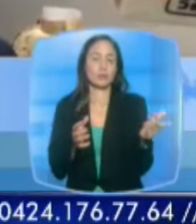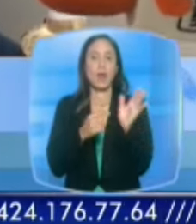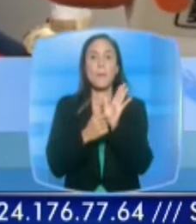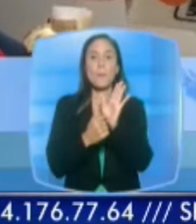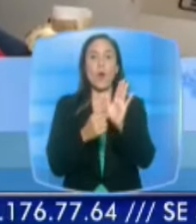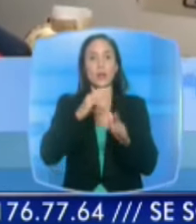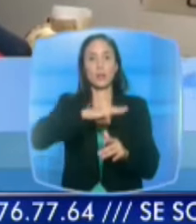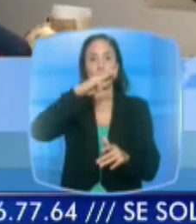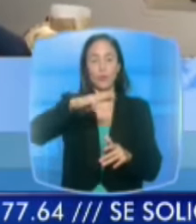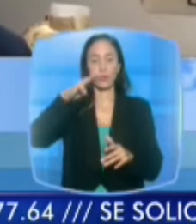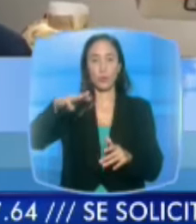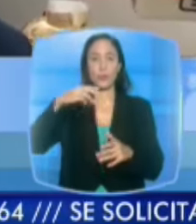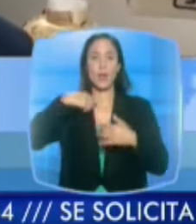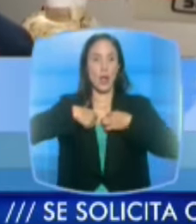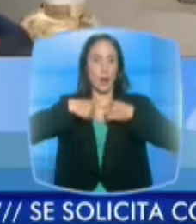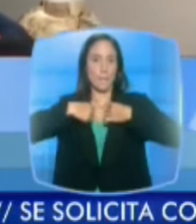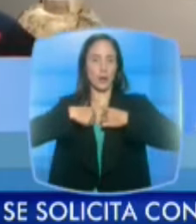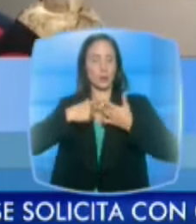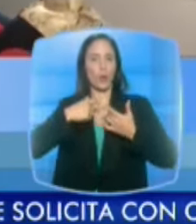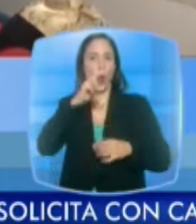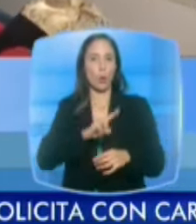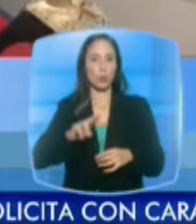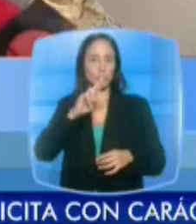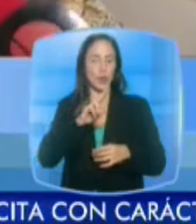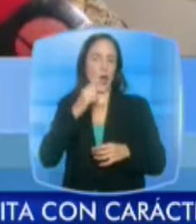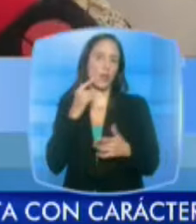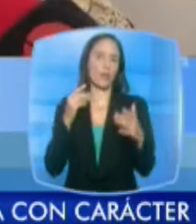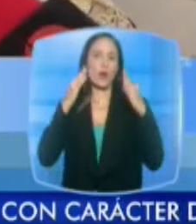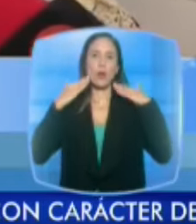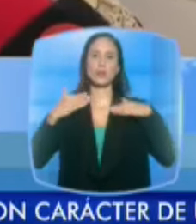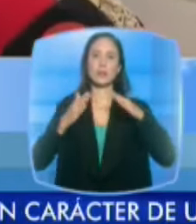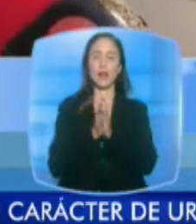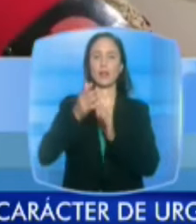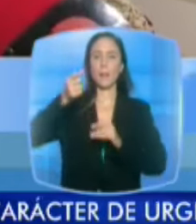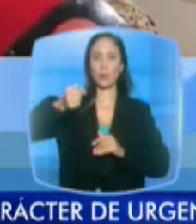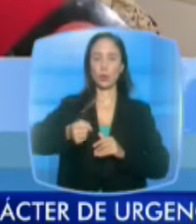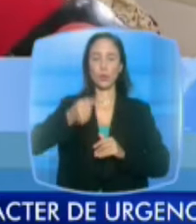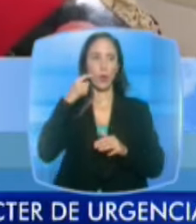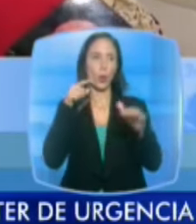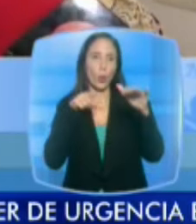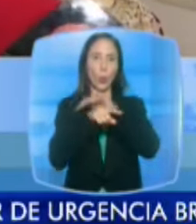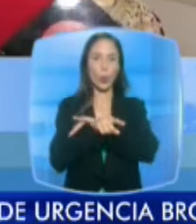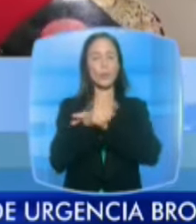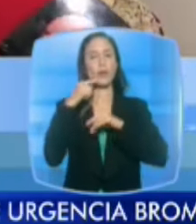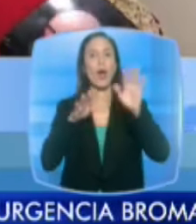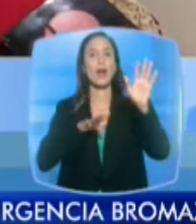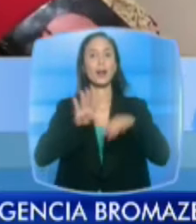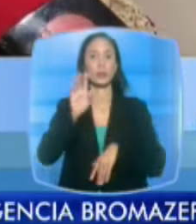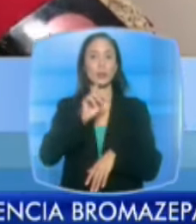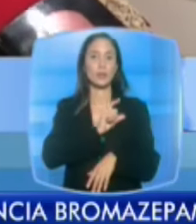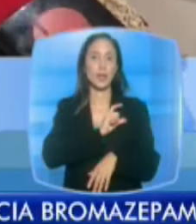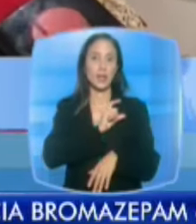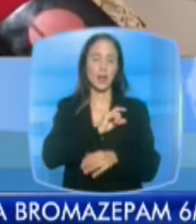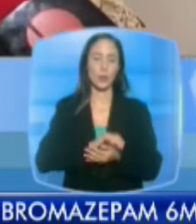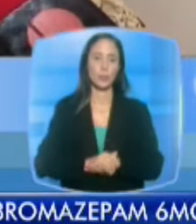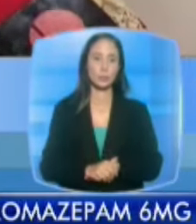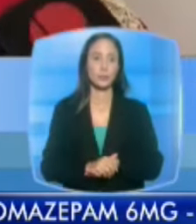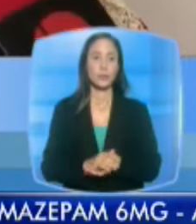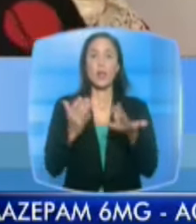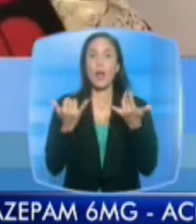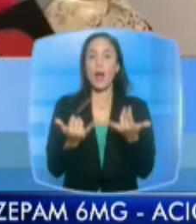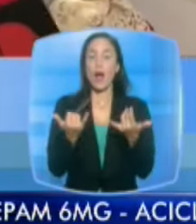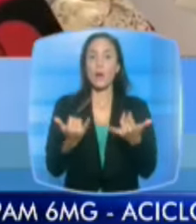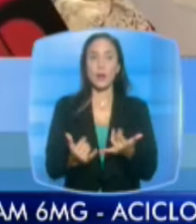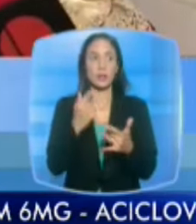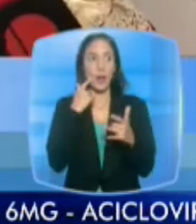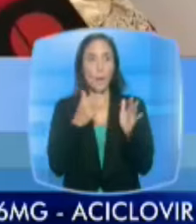principalmente en los vestidos que nuestra madre, la Divina Pastora, ha utilizado durante la visita del 14 de enero. Actualmente